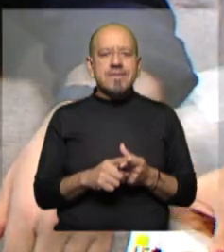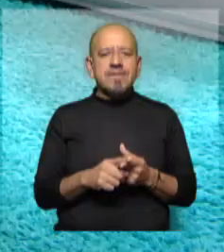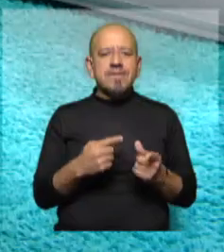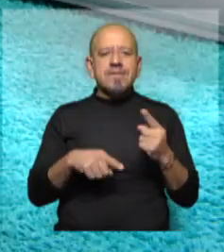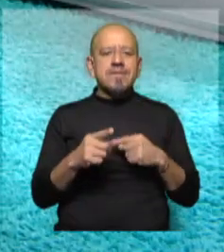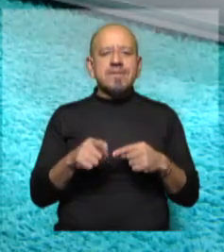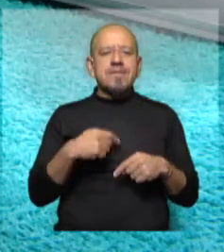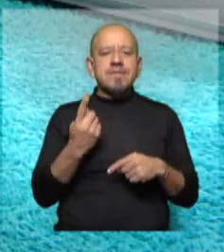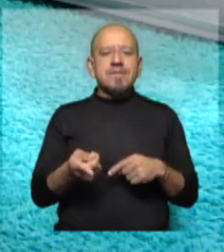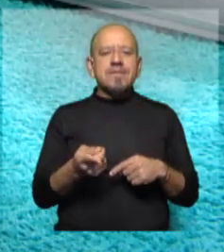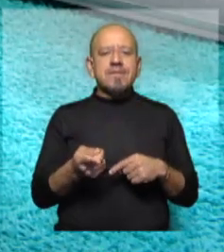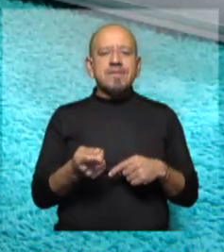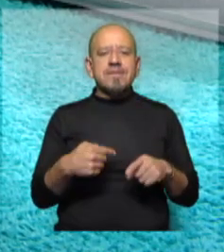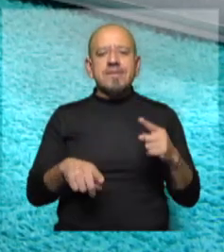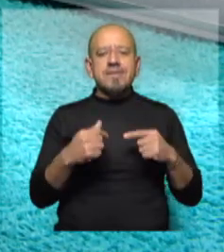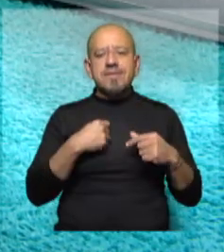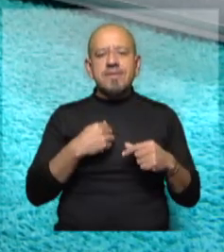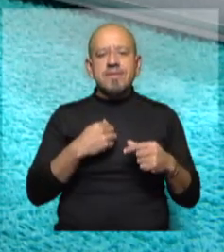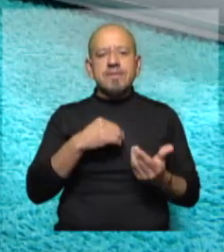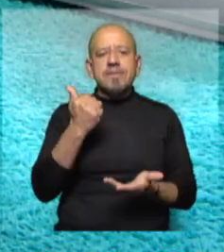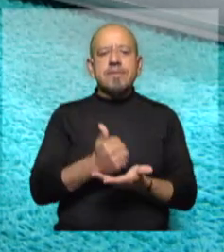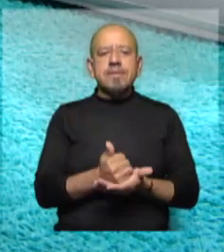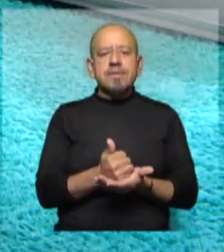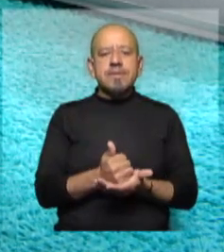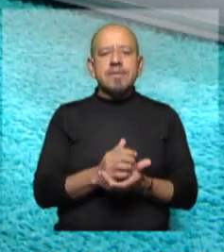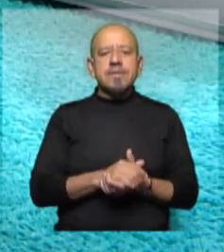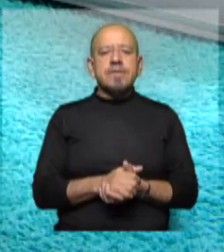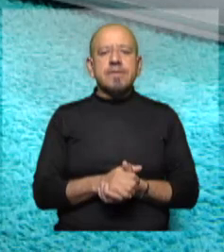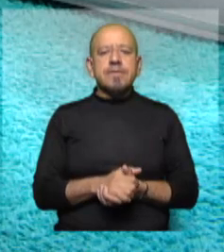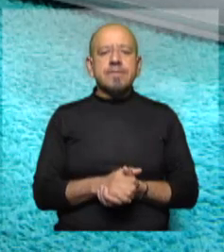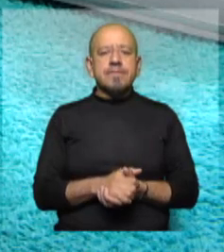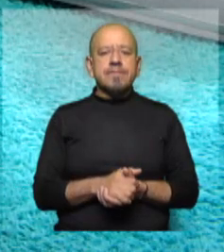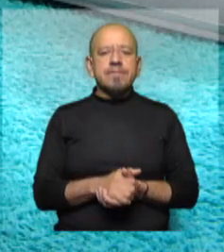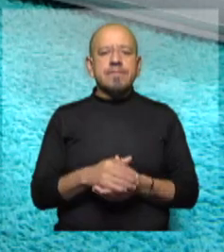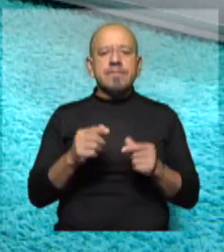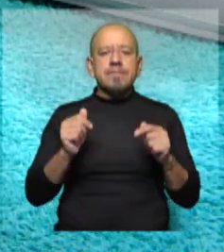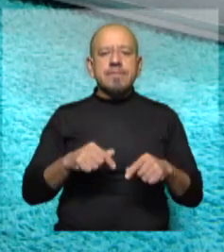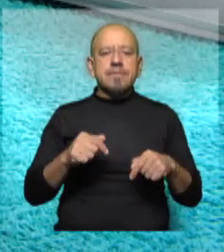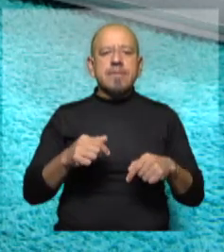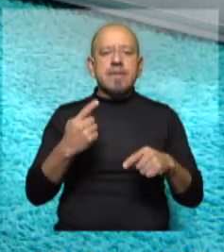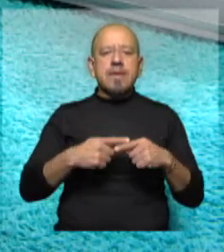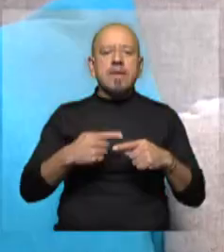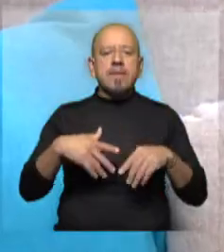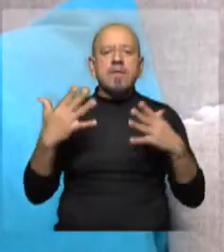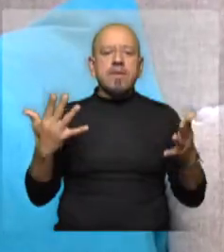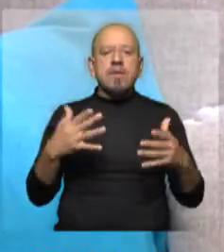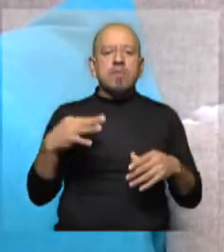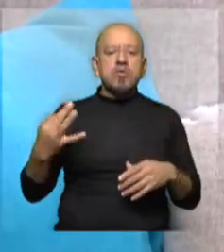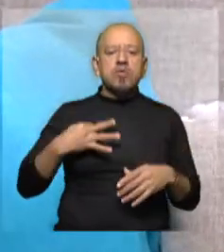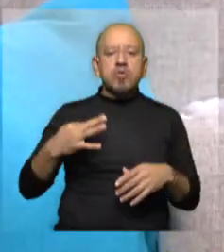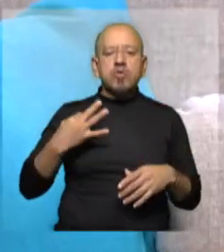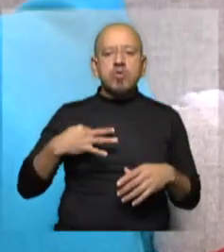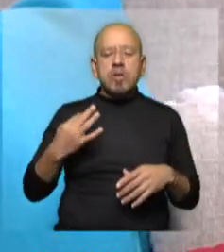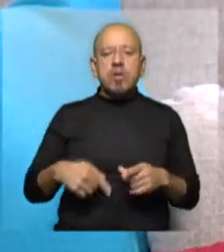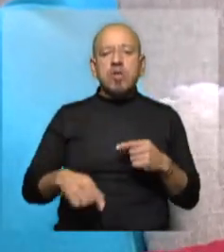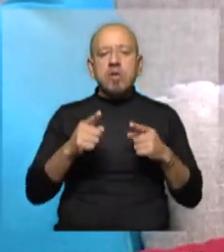Otro equipo. Es un honor estar aquí con ustedes. Andrés, este festival es un festival que tiene muchos años, que no lo iniciaste